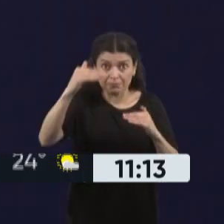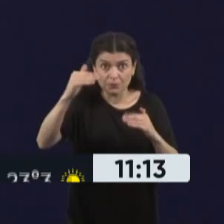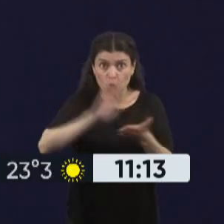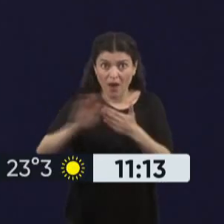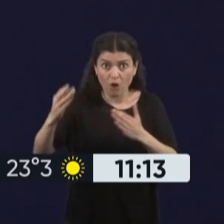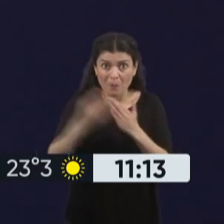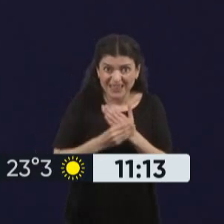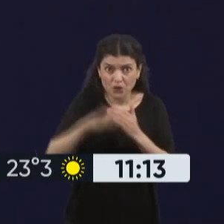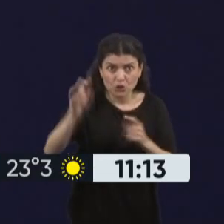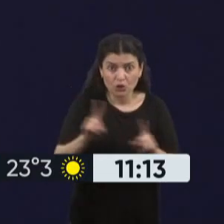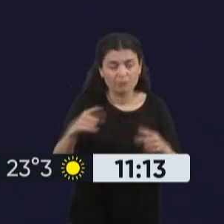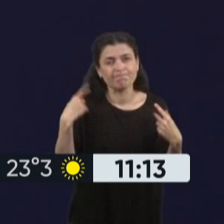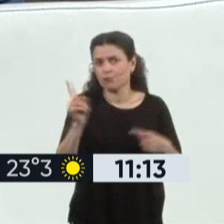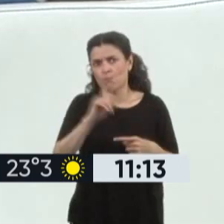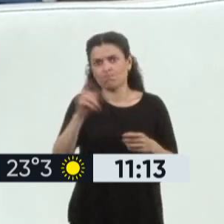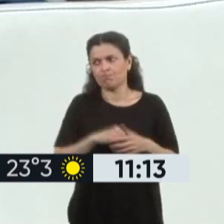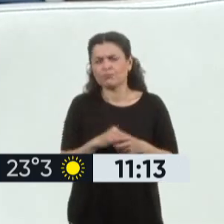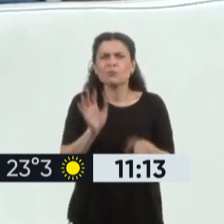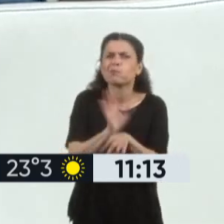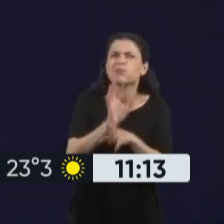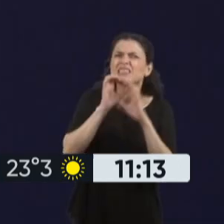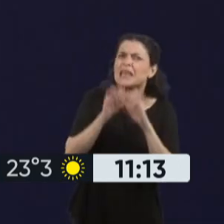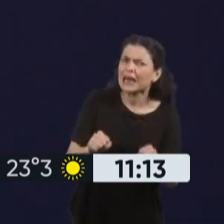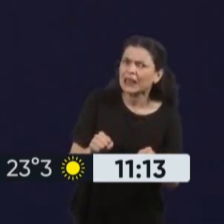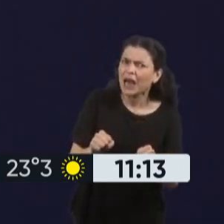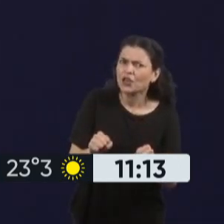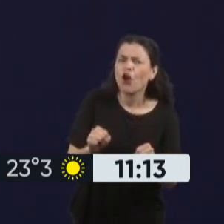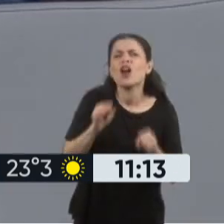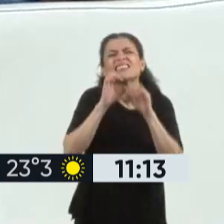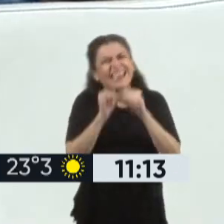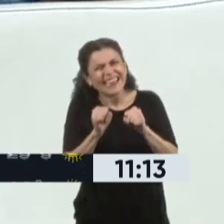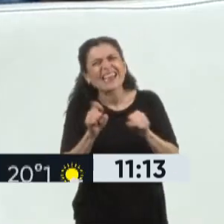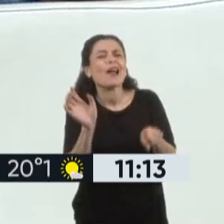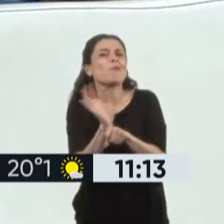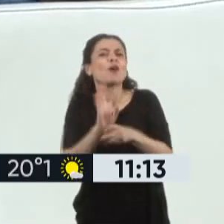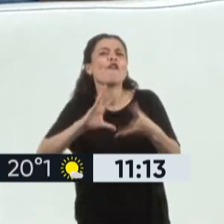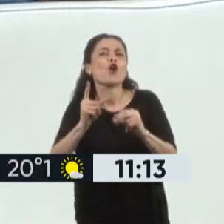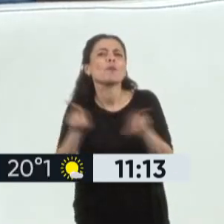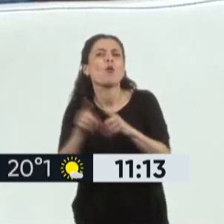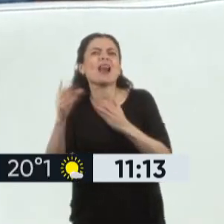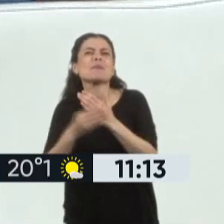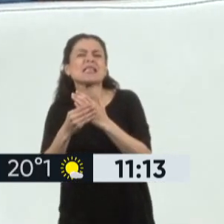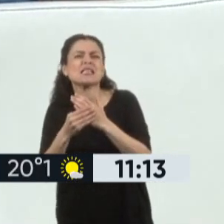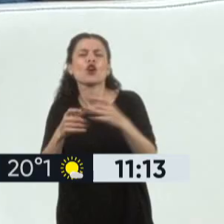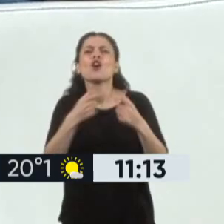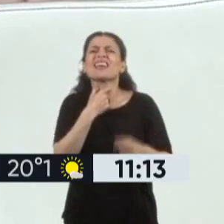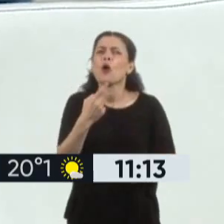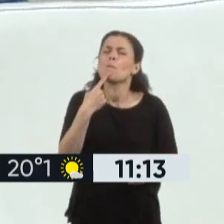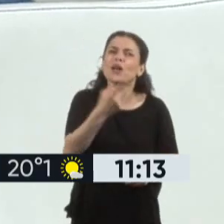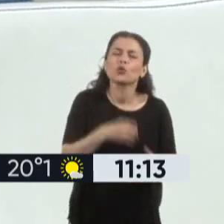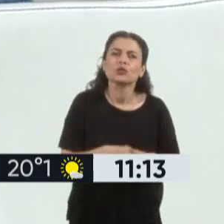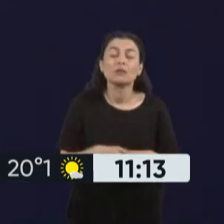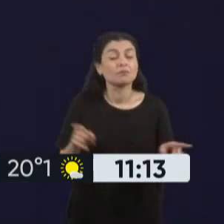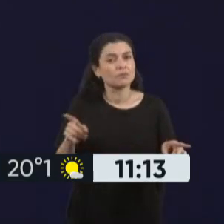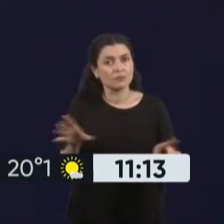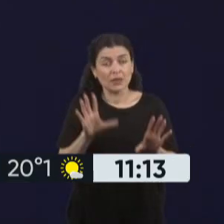No es así. Secretaría con Secretario, rango de ministro. Le quería consultar si... Igual